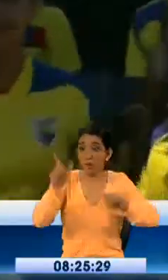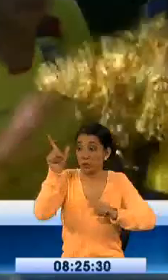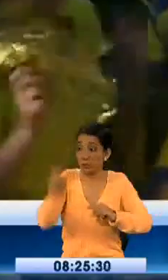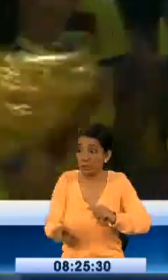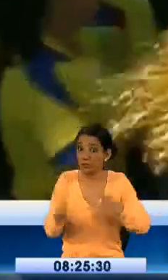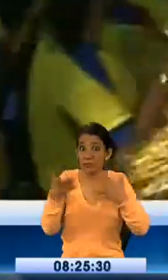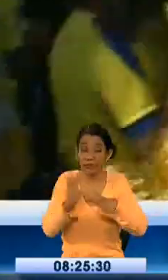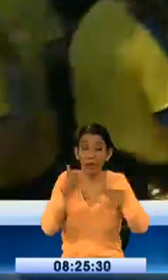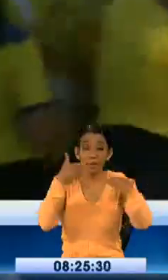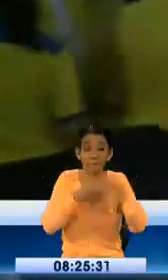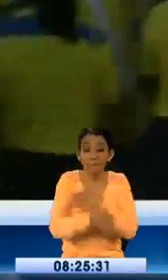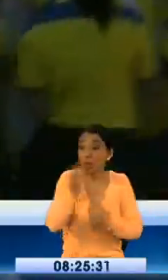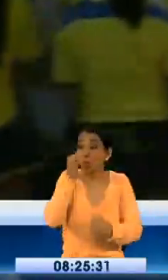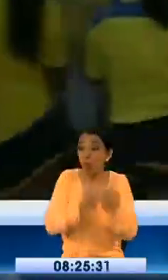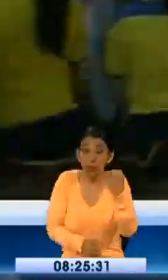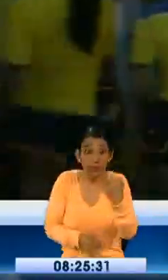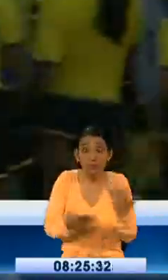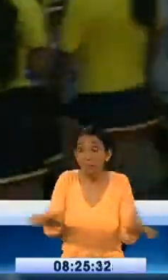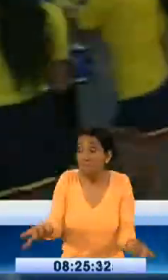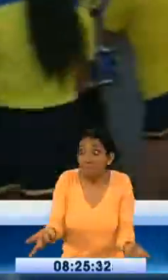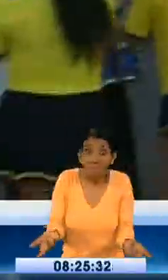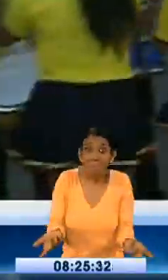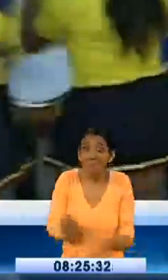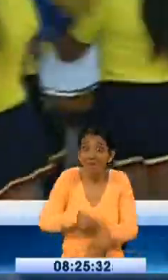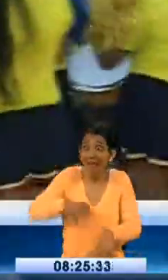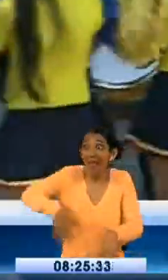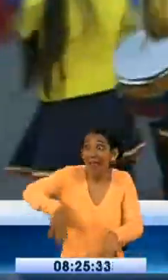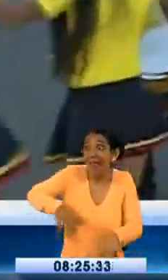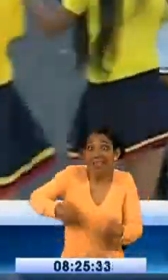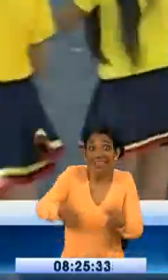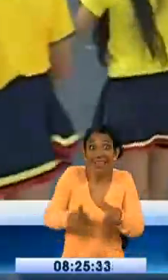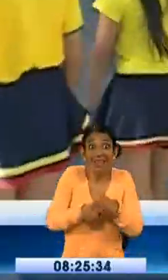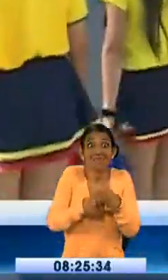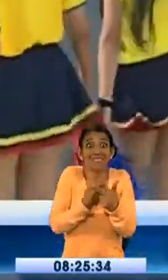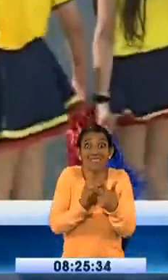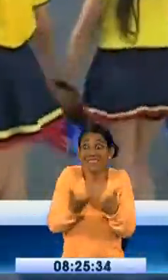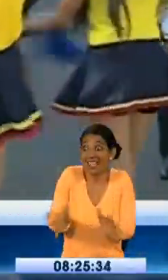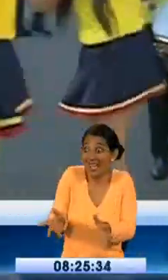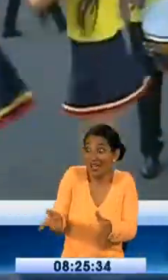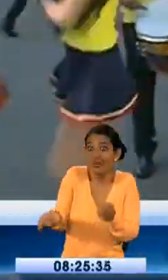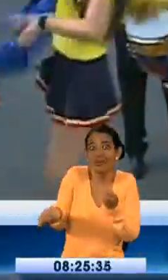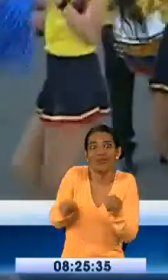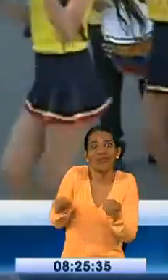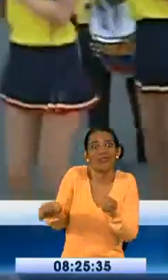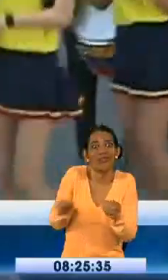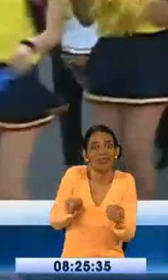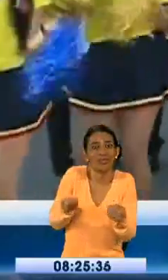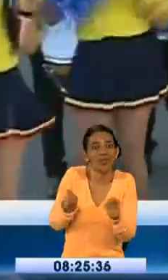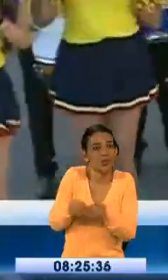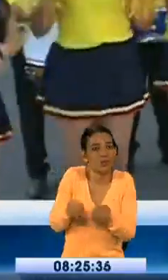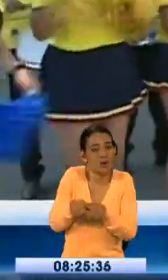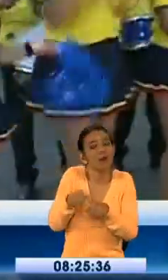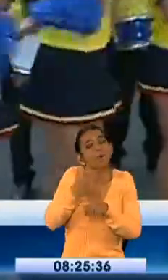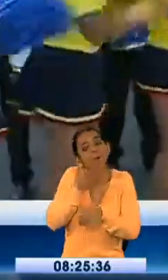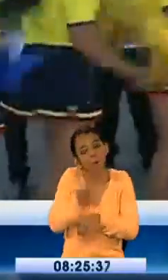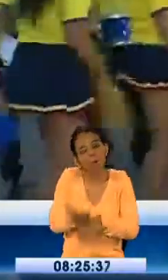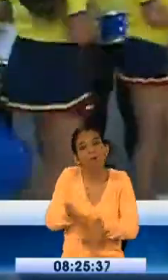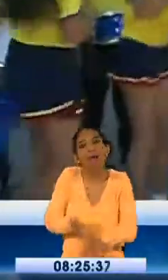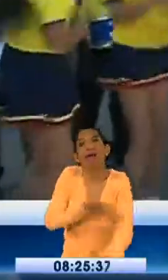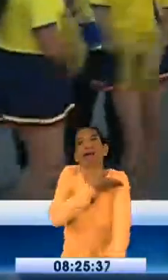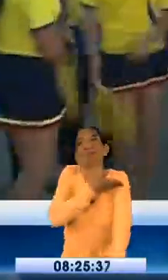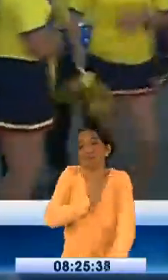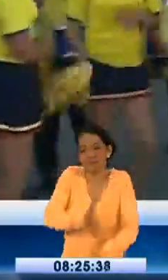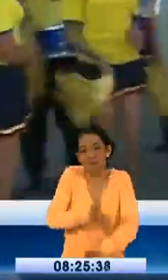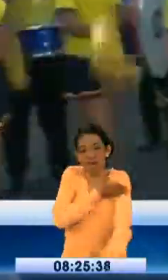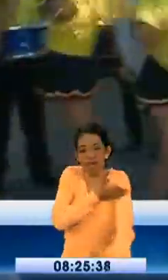final. Si es que llega al iniciar el partido, nosotros le vamos a hacer un control riguroso igual, no importa si llega con lo justo, pero